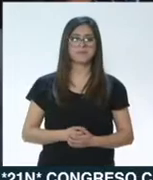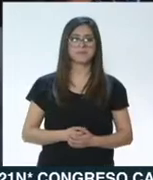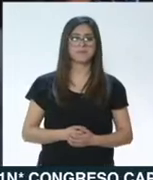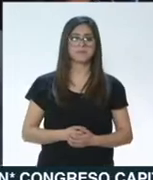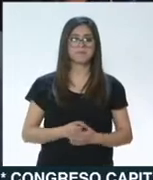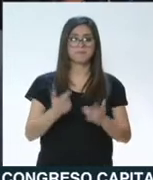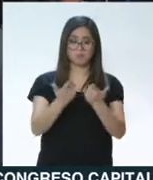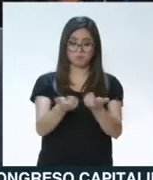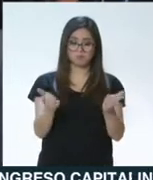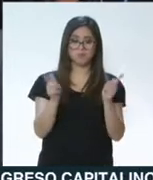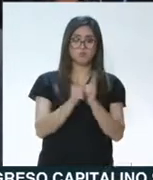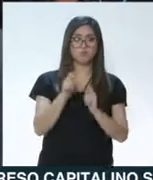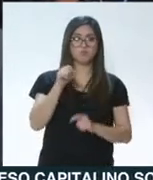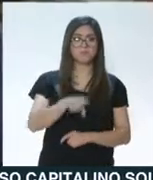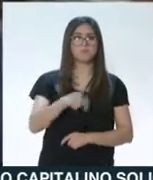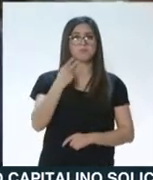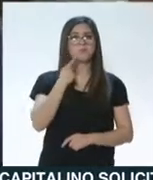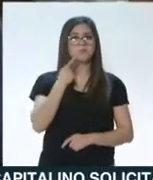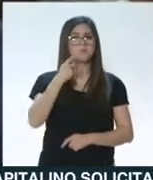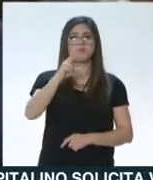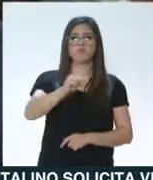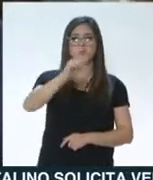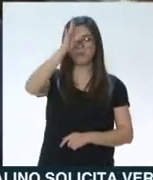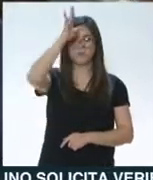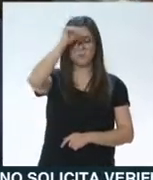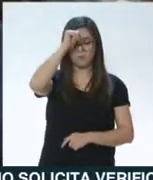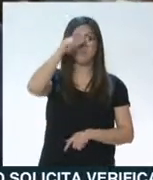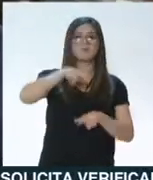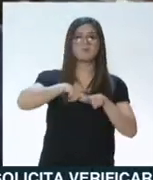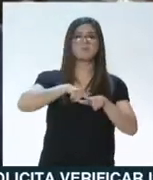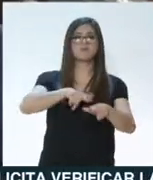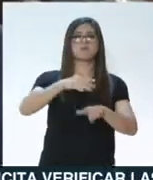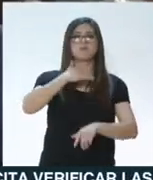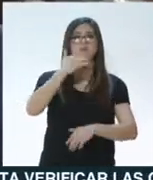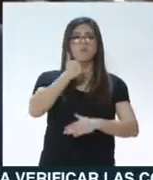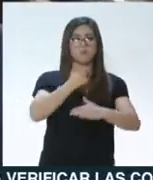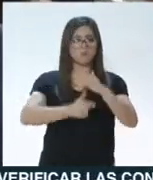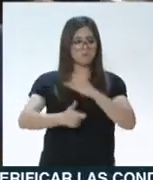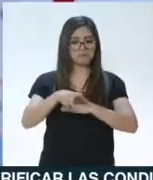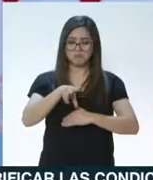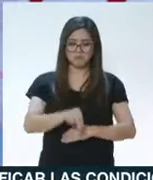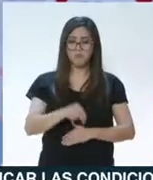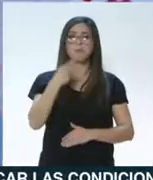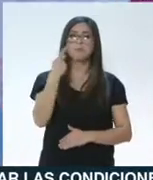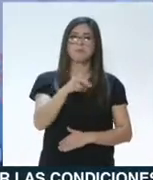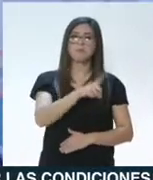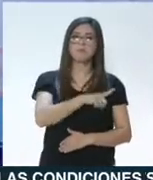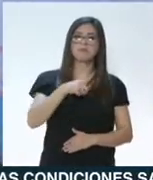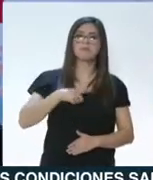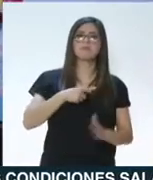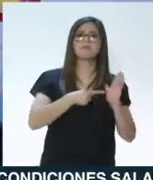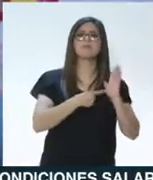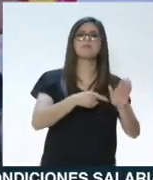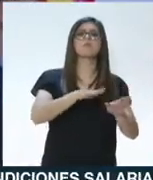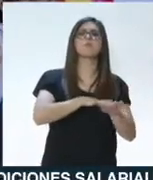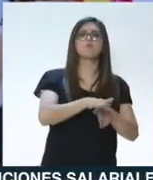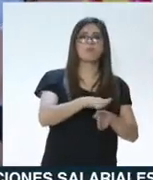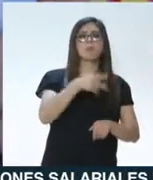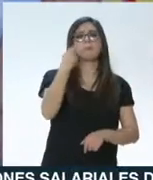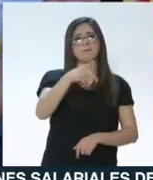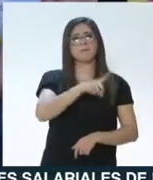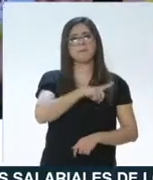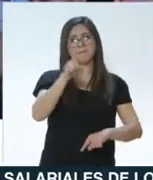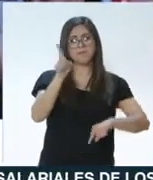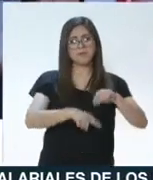grupo parlamentario no está de acuerdo con la corrupción, la cual no solamente tiene que señalarse, sino que también tiene que castigarse, pero